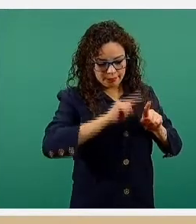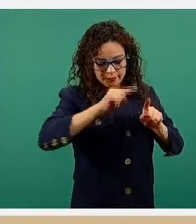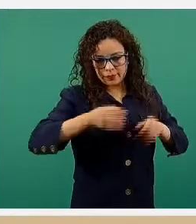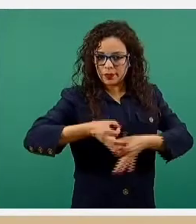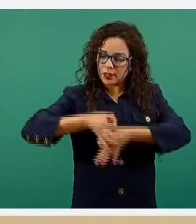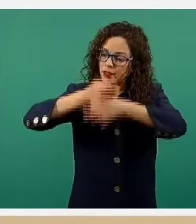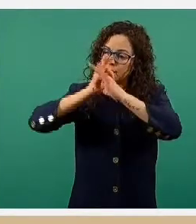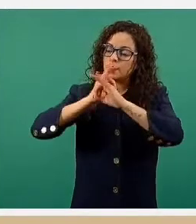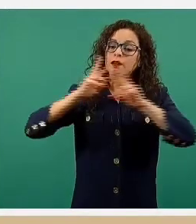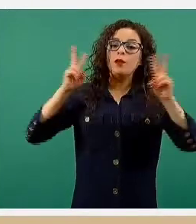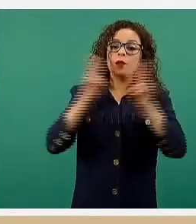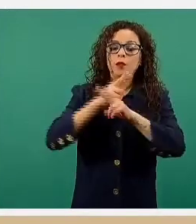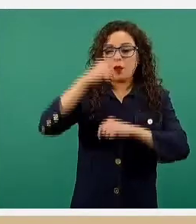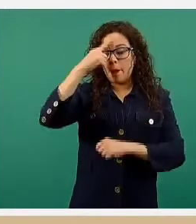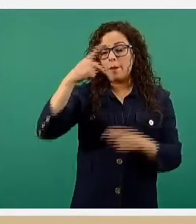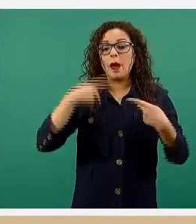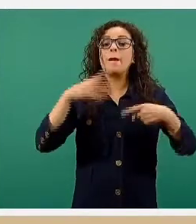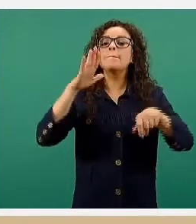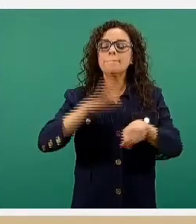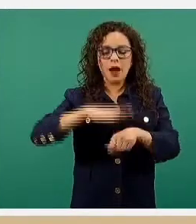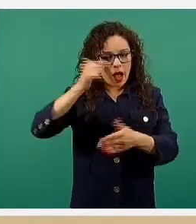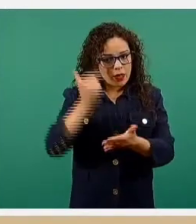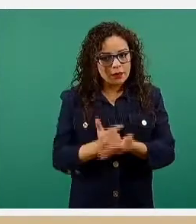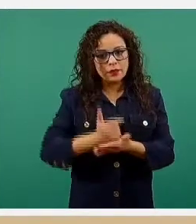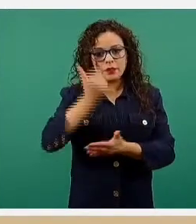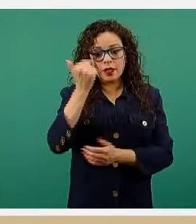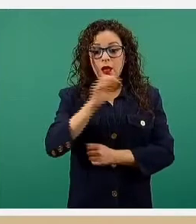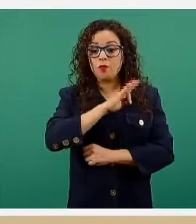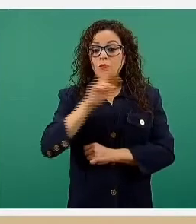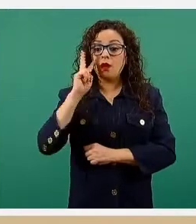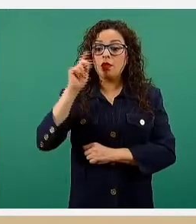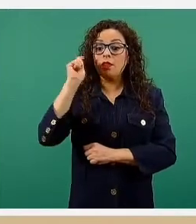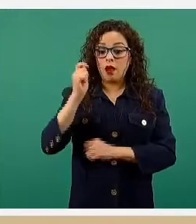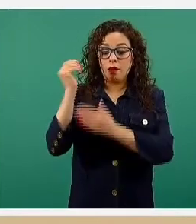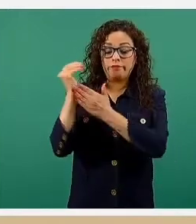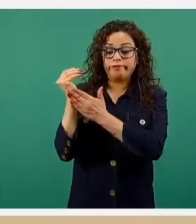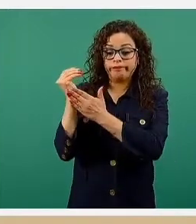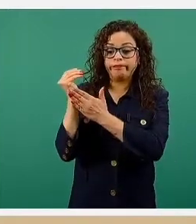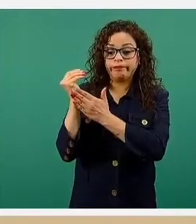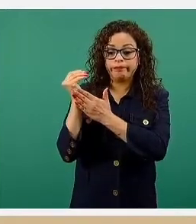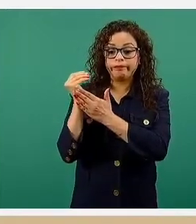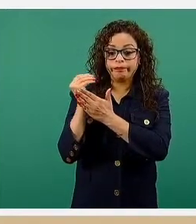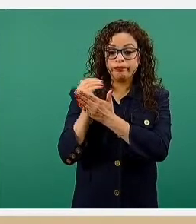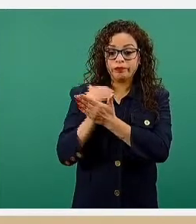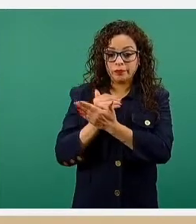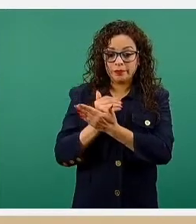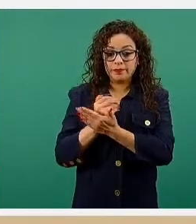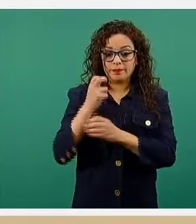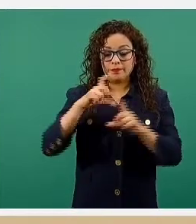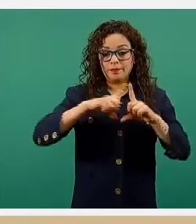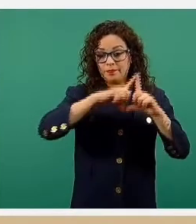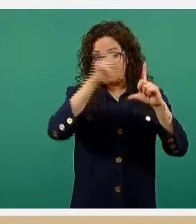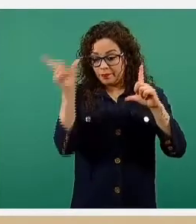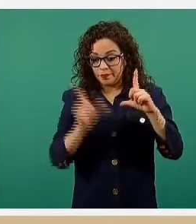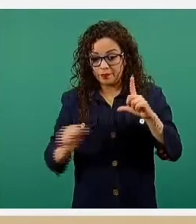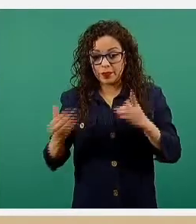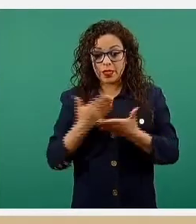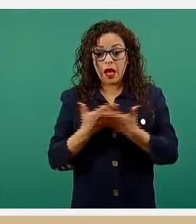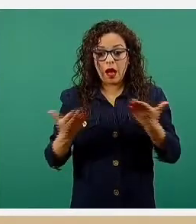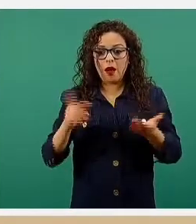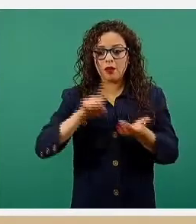los pacientes más críticos. Podemos ver aquí inclusive un descenso para efectos de la media ocupación nacional, que es ahora